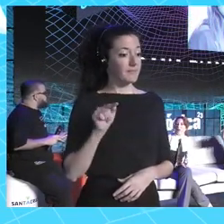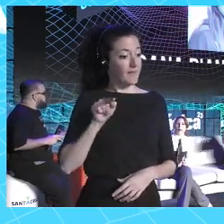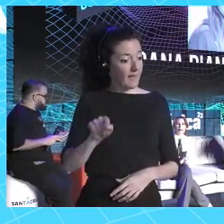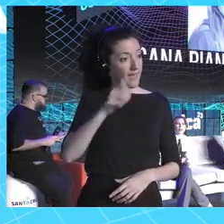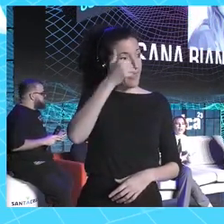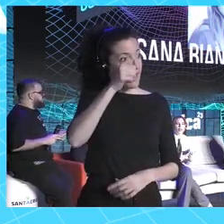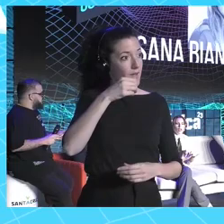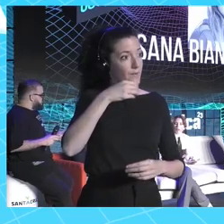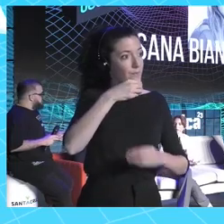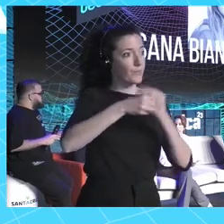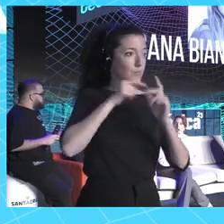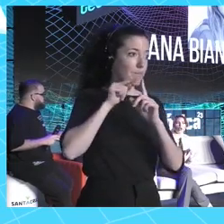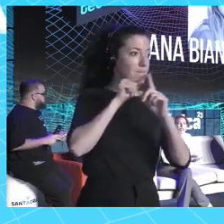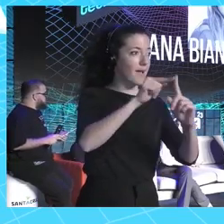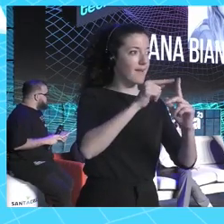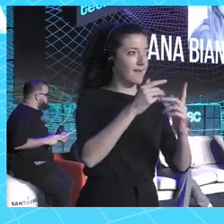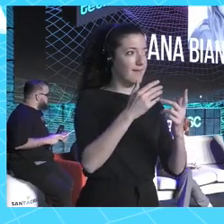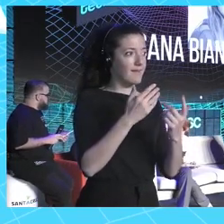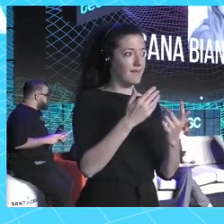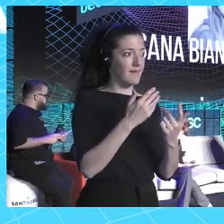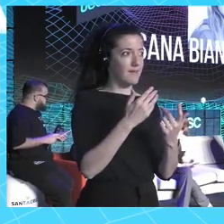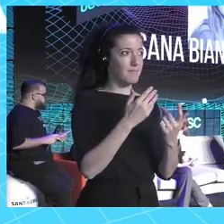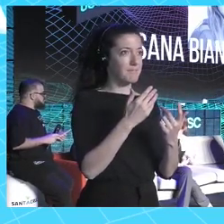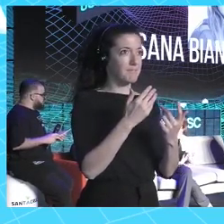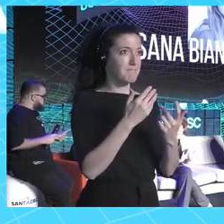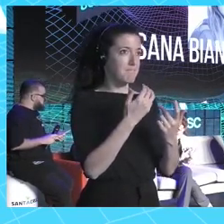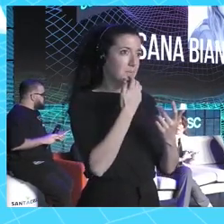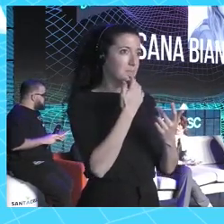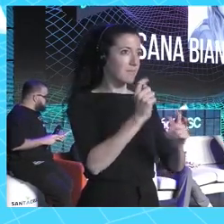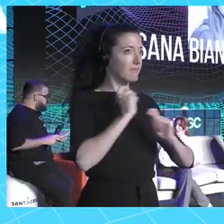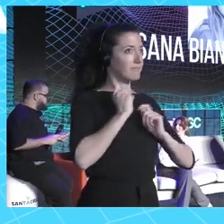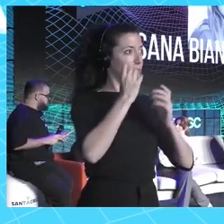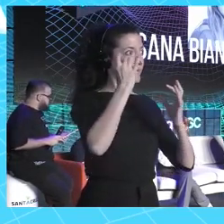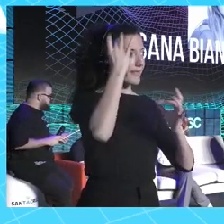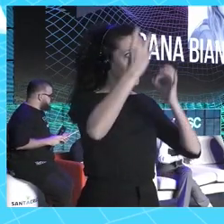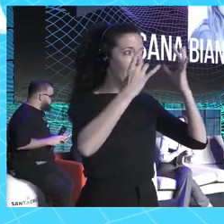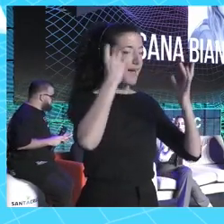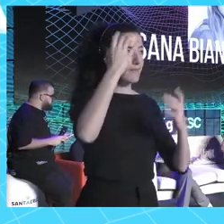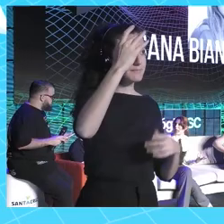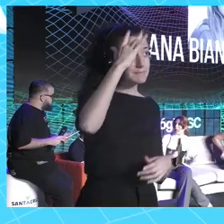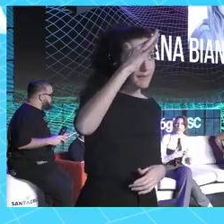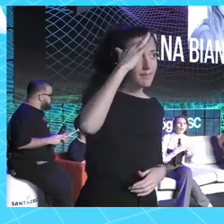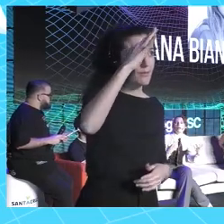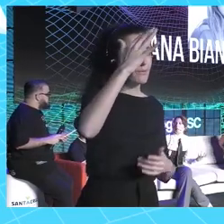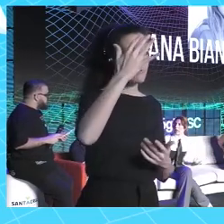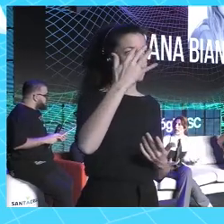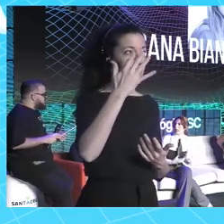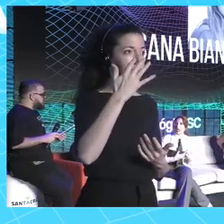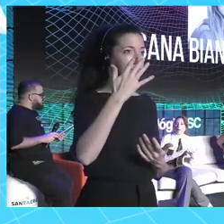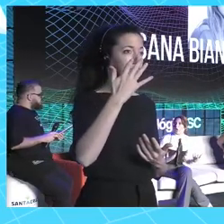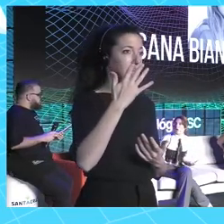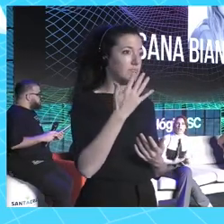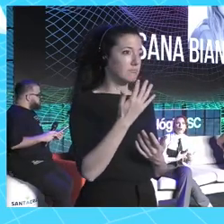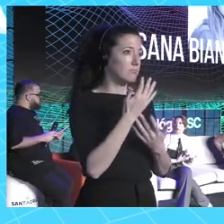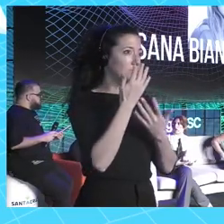positiva o para encontrar una fuente de inspiración o abrir mente hacia nuevas ventanas